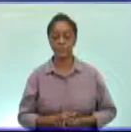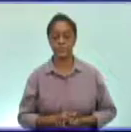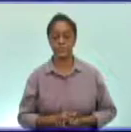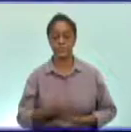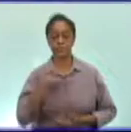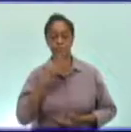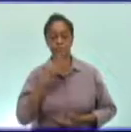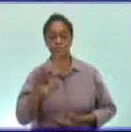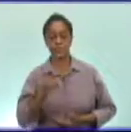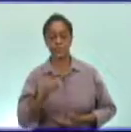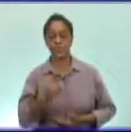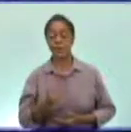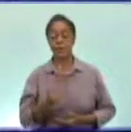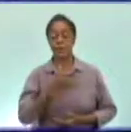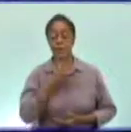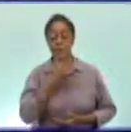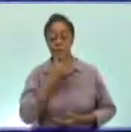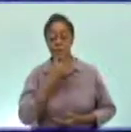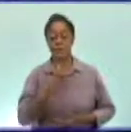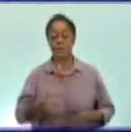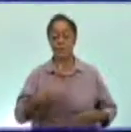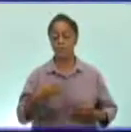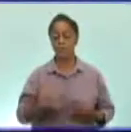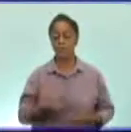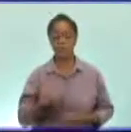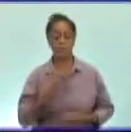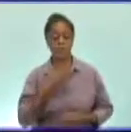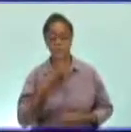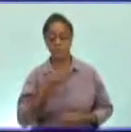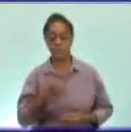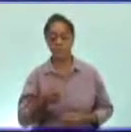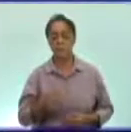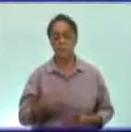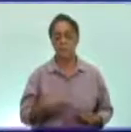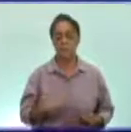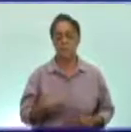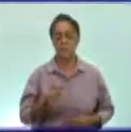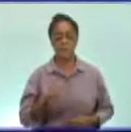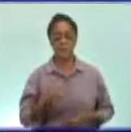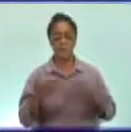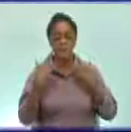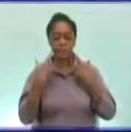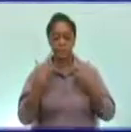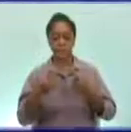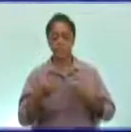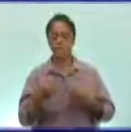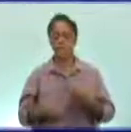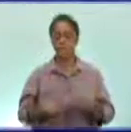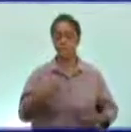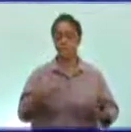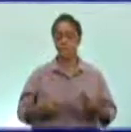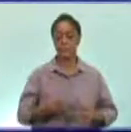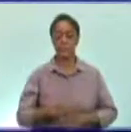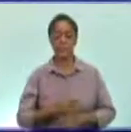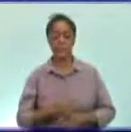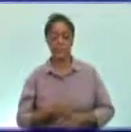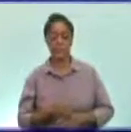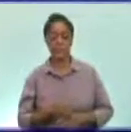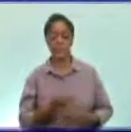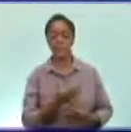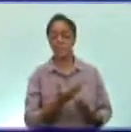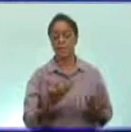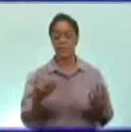Bien, aunque les parezca una actividad bien sencilla, es importante esta actividad porque hace la diferenciación entre las